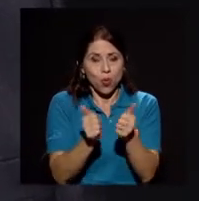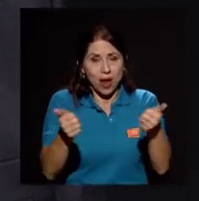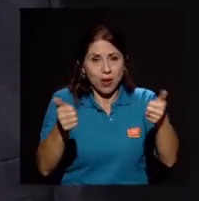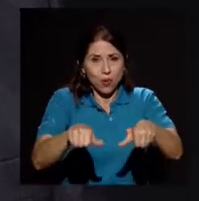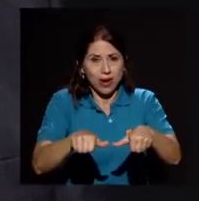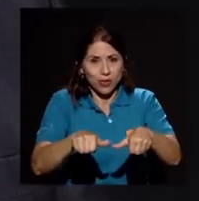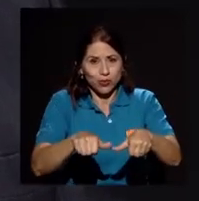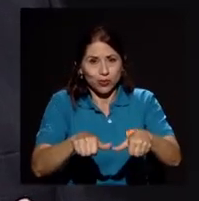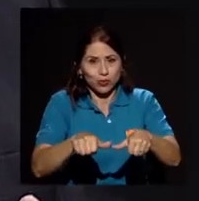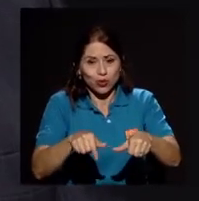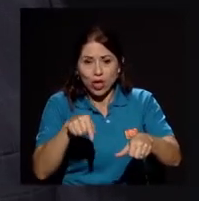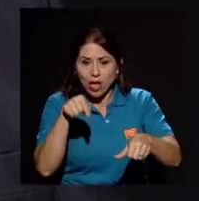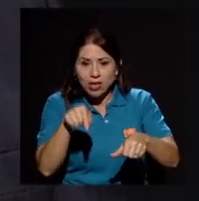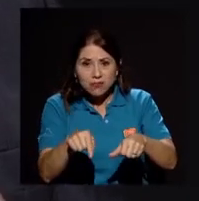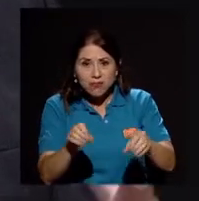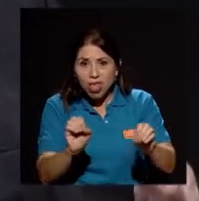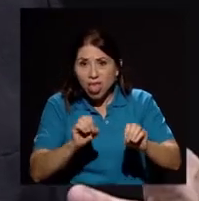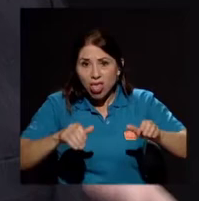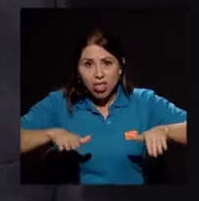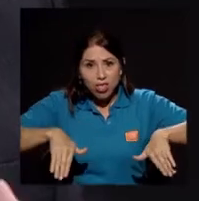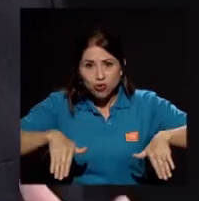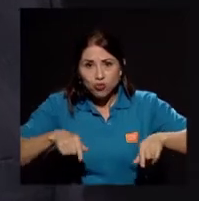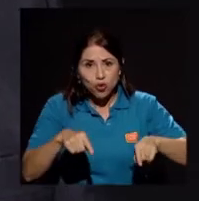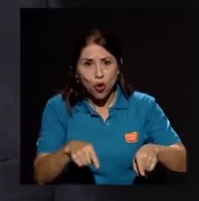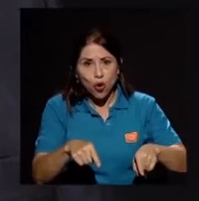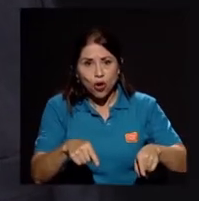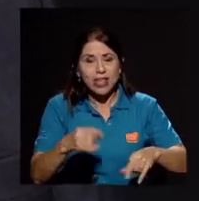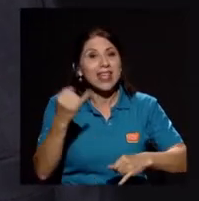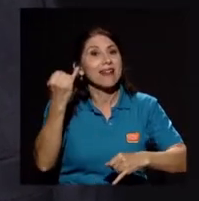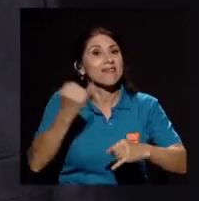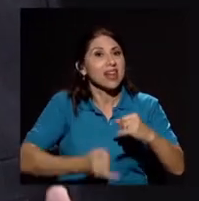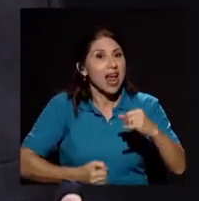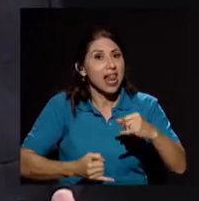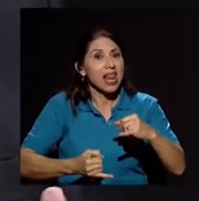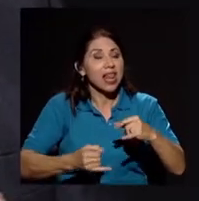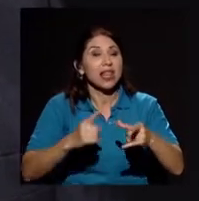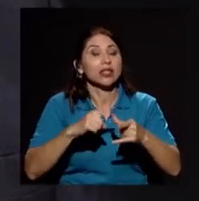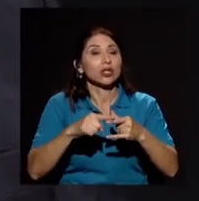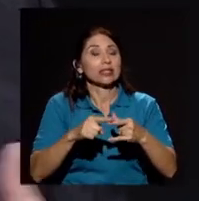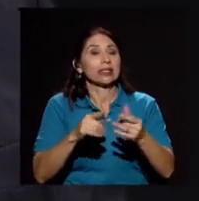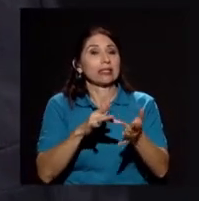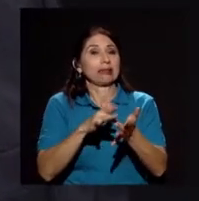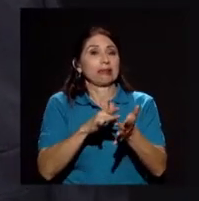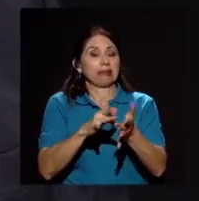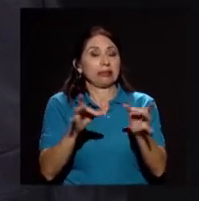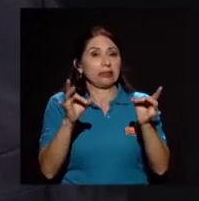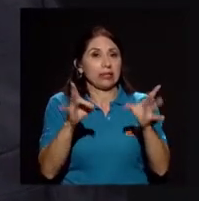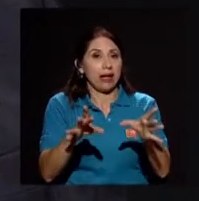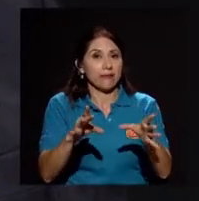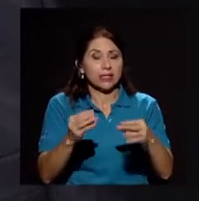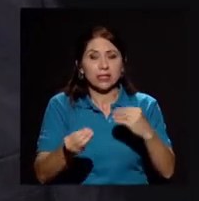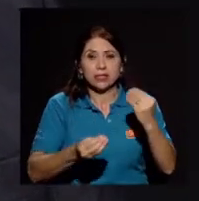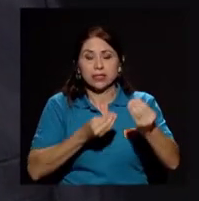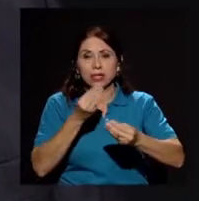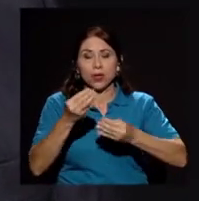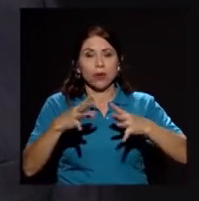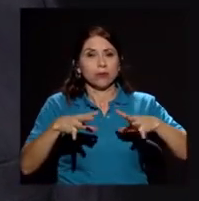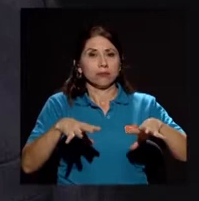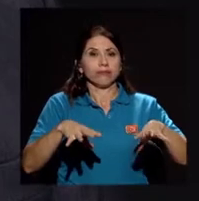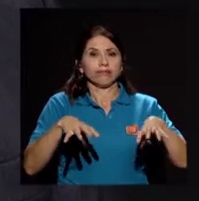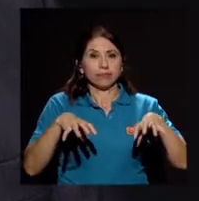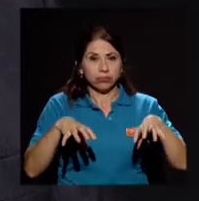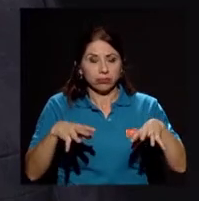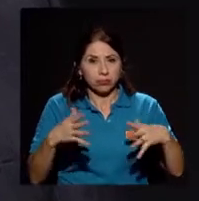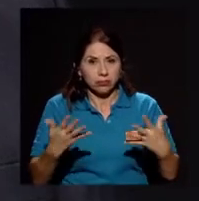surgió y al final termina siendo mucho más grave del choque y además la parálisis es quizás un